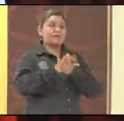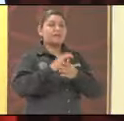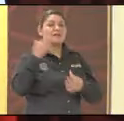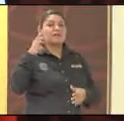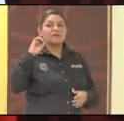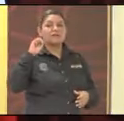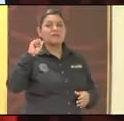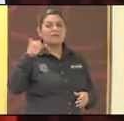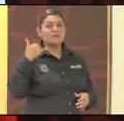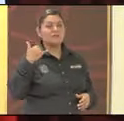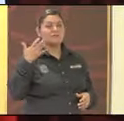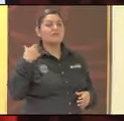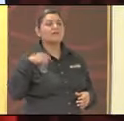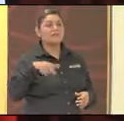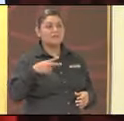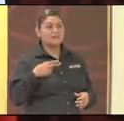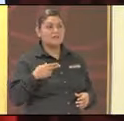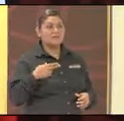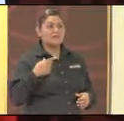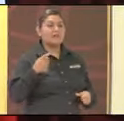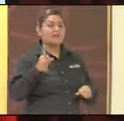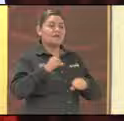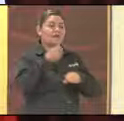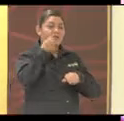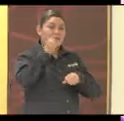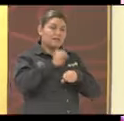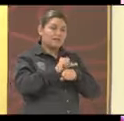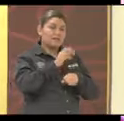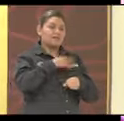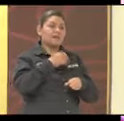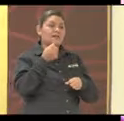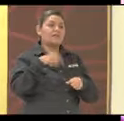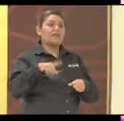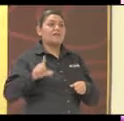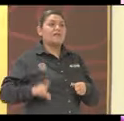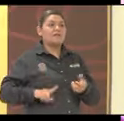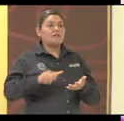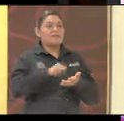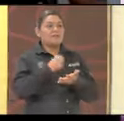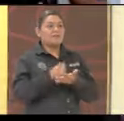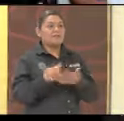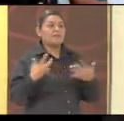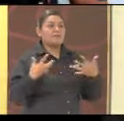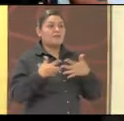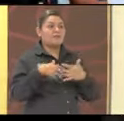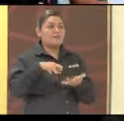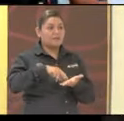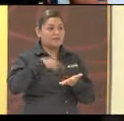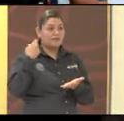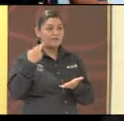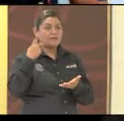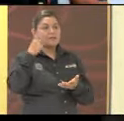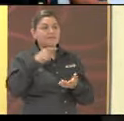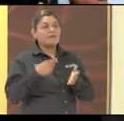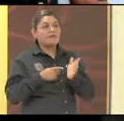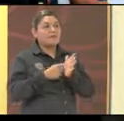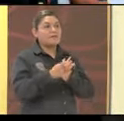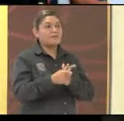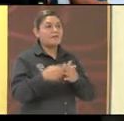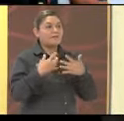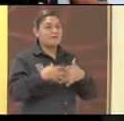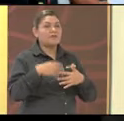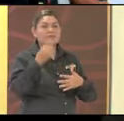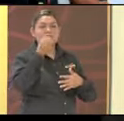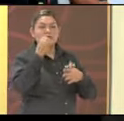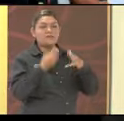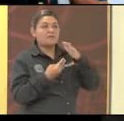Rosy, también con la Secretaría de Bienestar Social del Gobierno del Estado firmé un convenio de colaboración para el desarrollo y funcionamiento de los